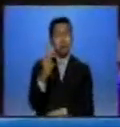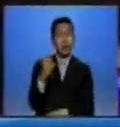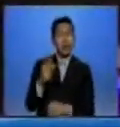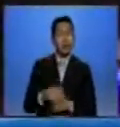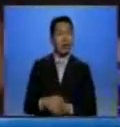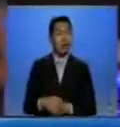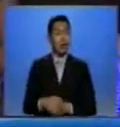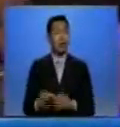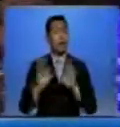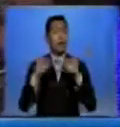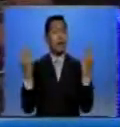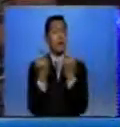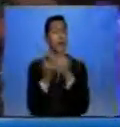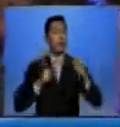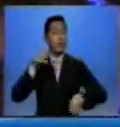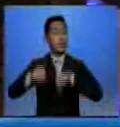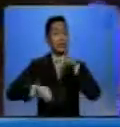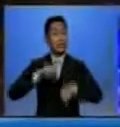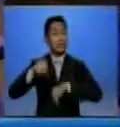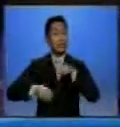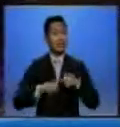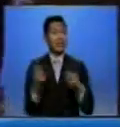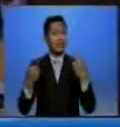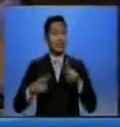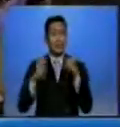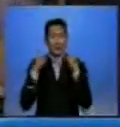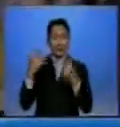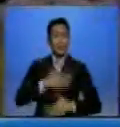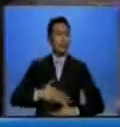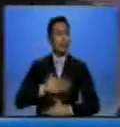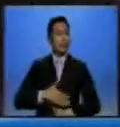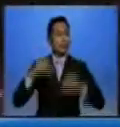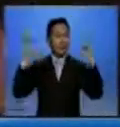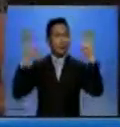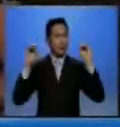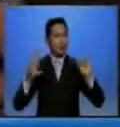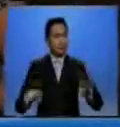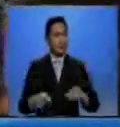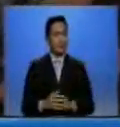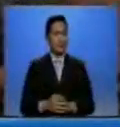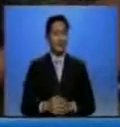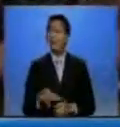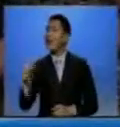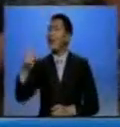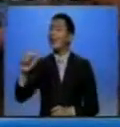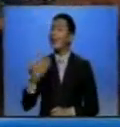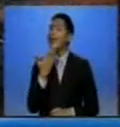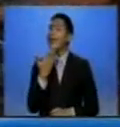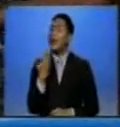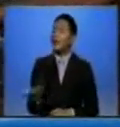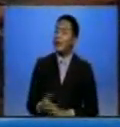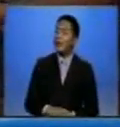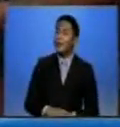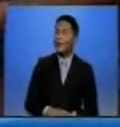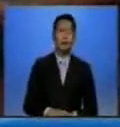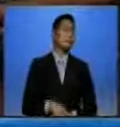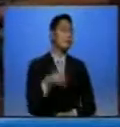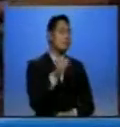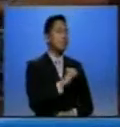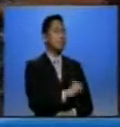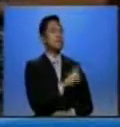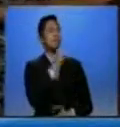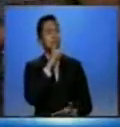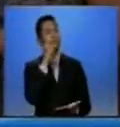en bicicleta también para, pues para disfrutar del alumbrado navideño. ¿Qué tal les ha parecido? Muy buenas noches. Bien, bien